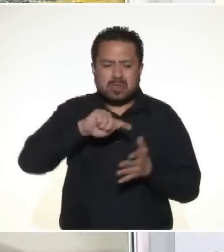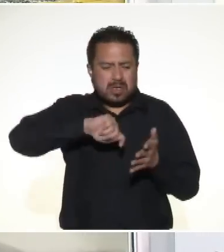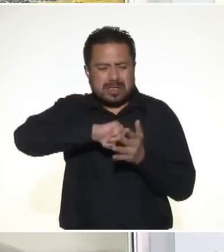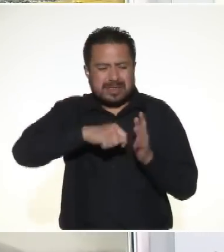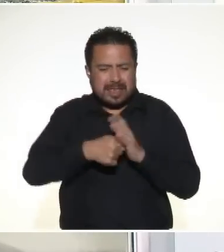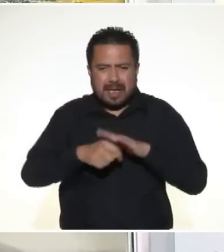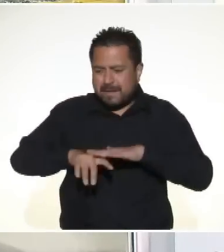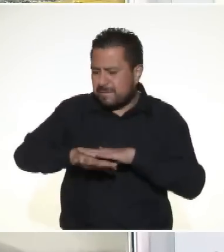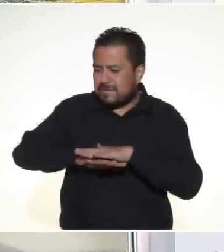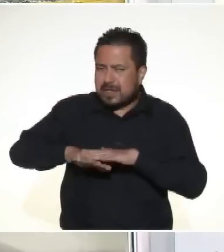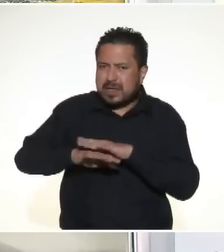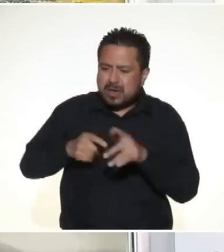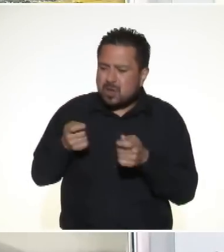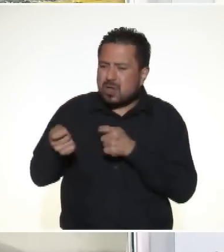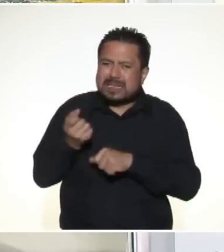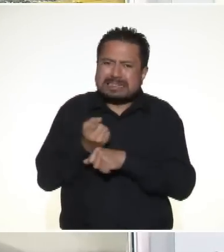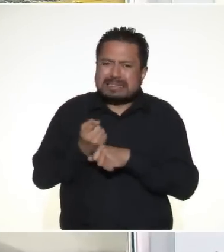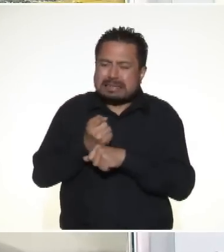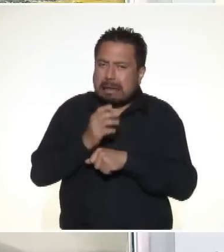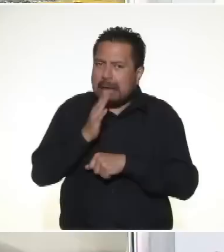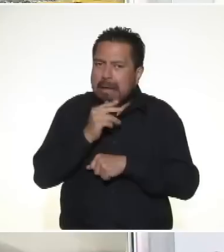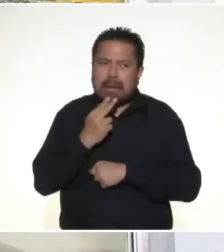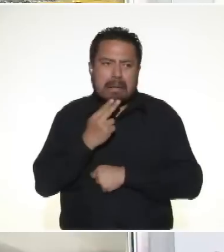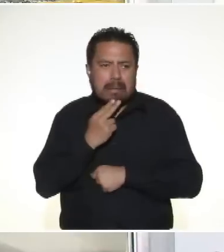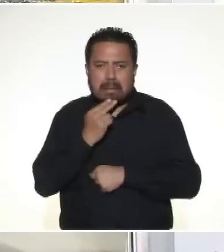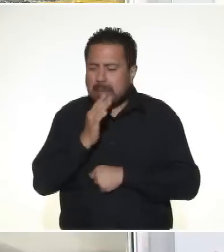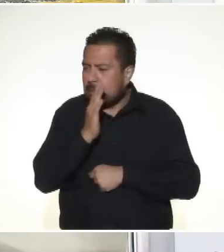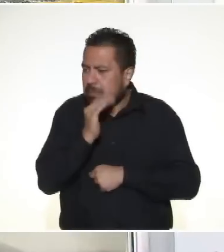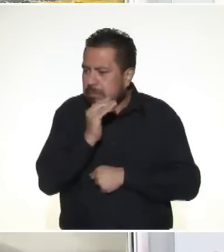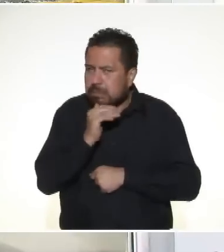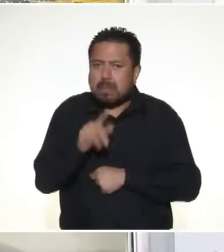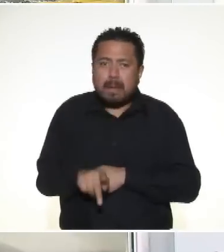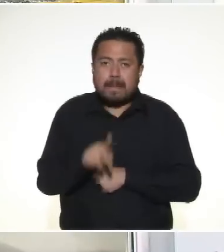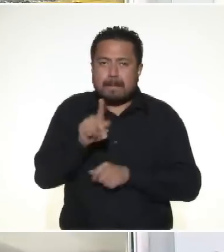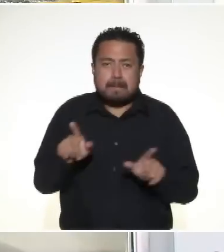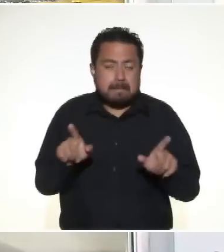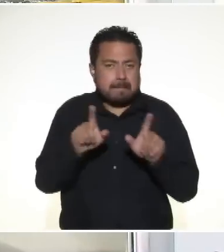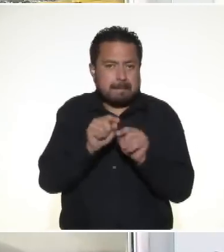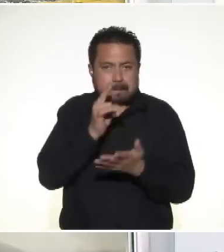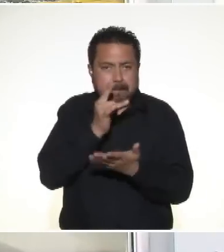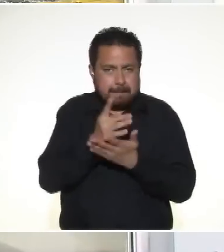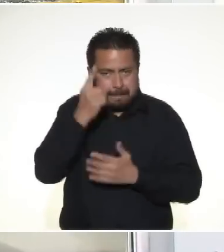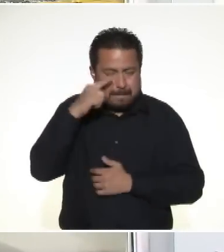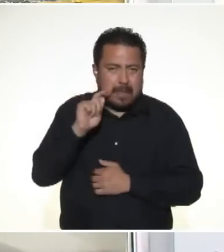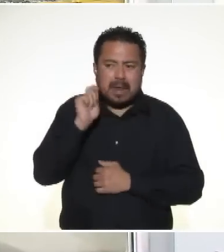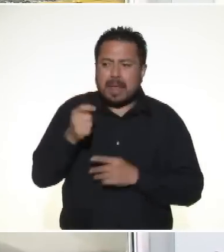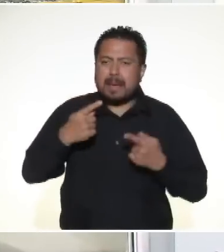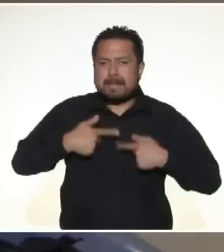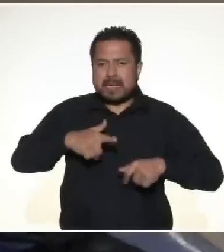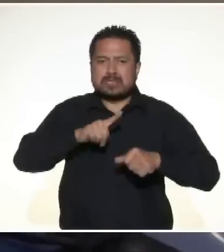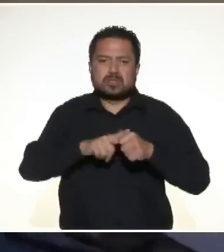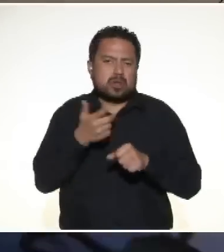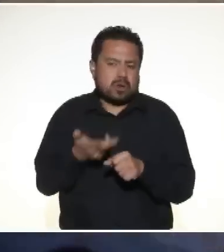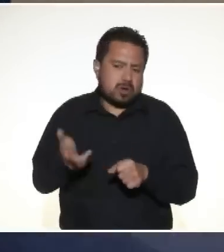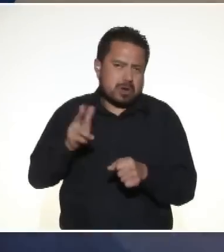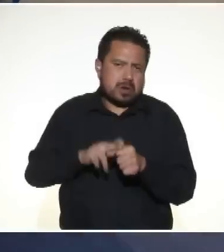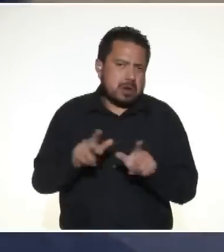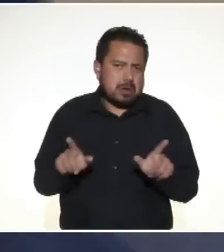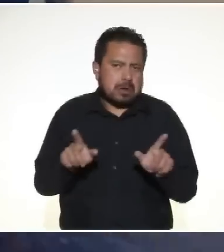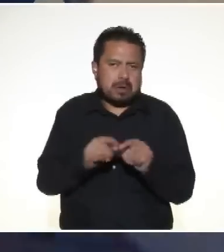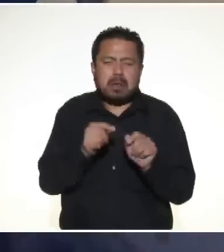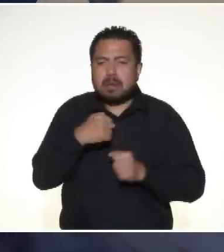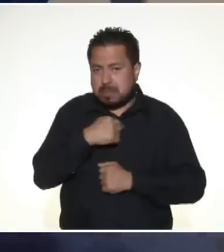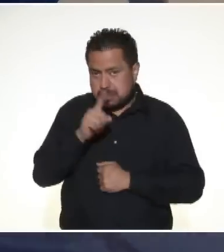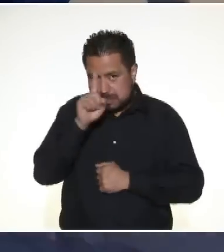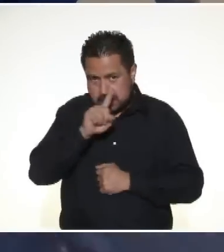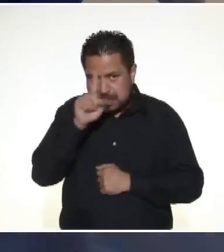técnicas básicas de control de hemorragias no son funcionales, pero solamente está recomendado para el personal prehospitalario. Lo que le recomendamos